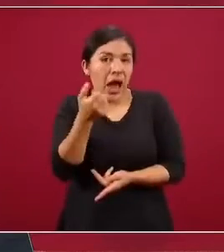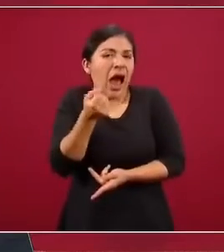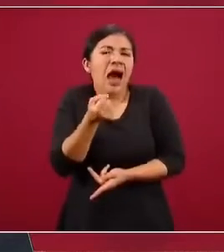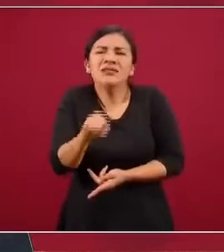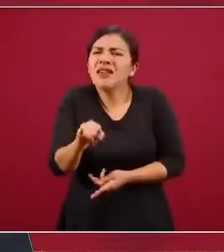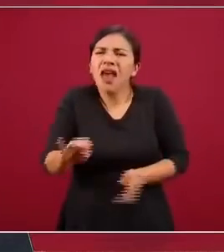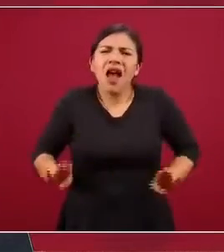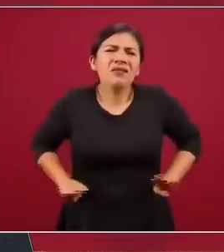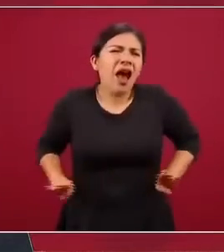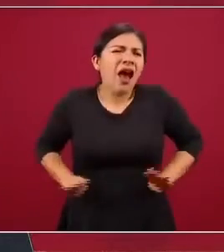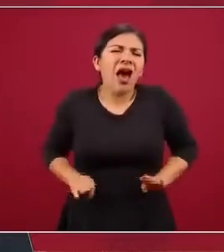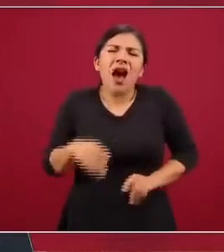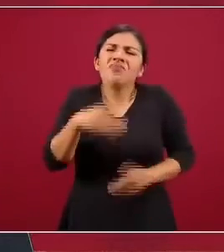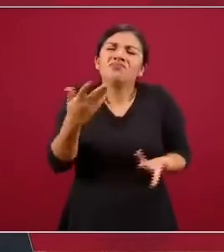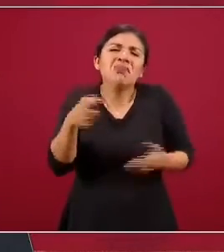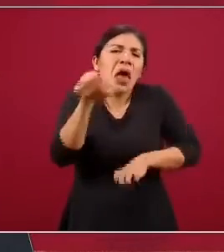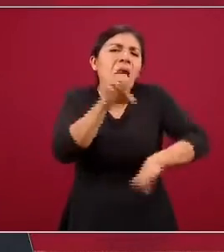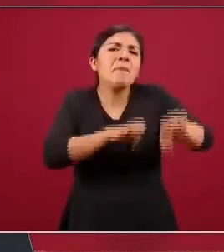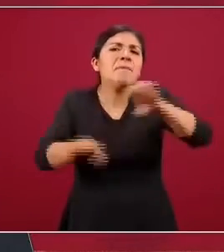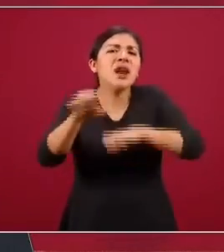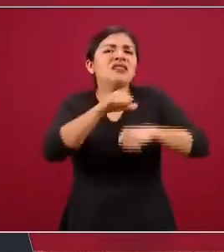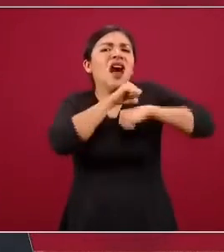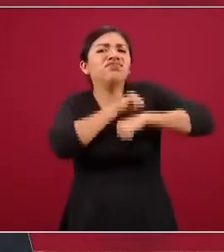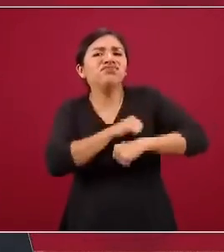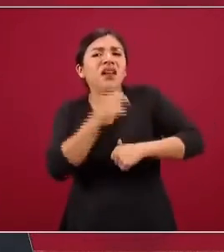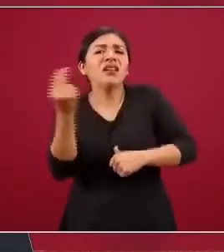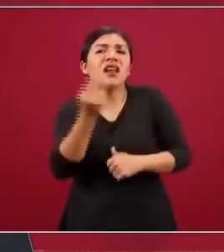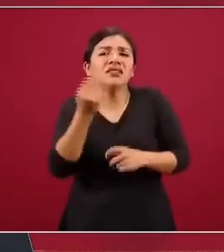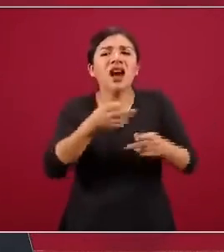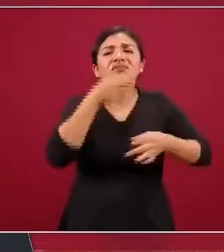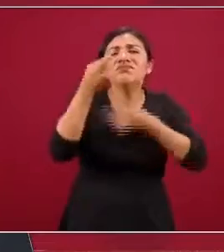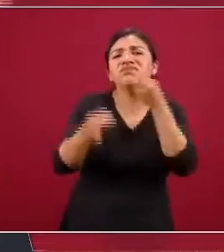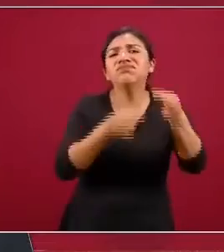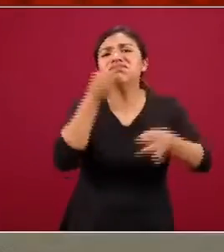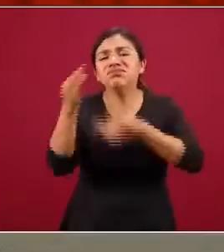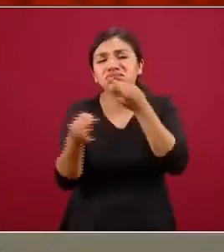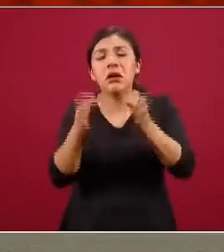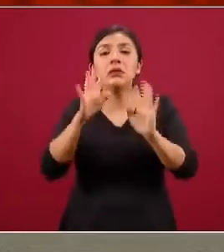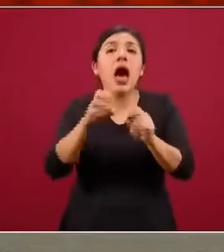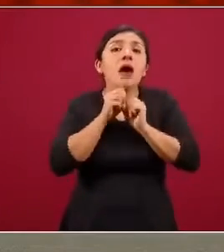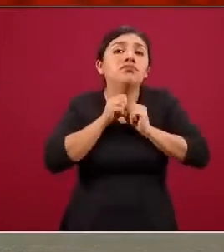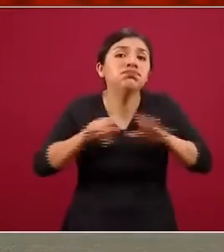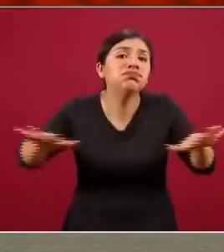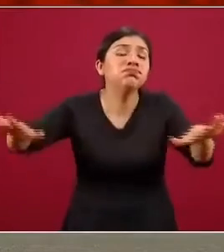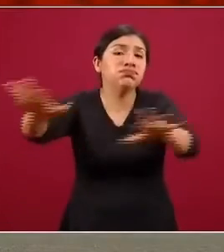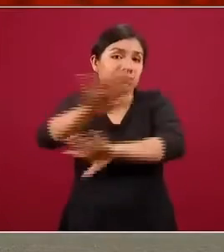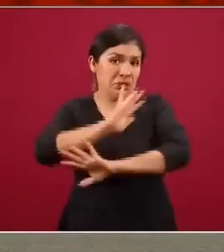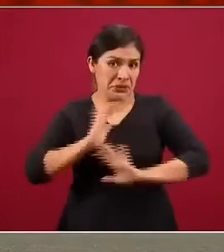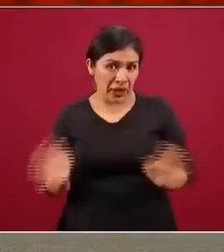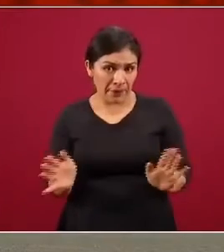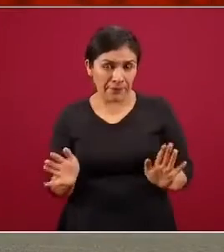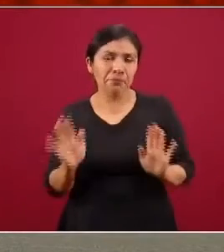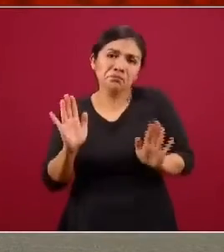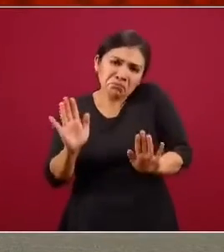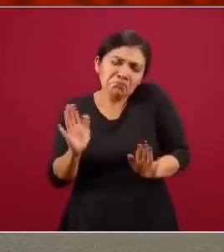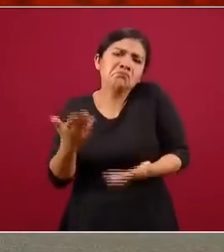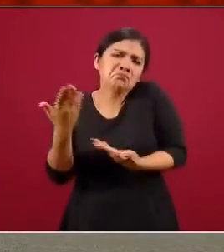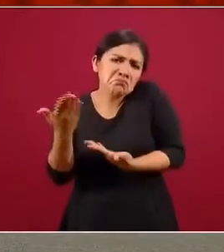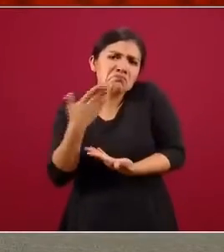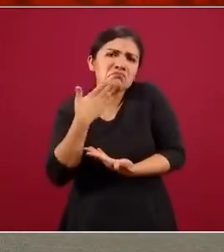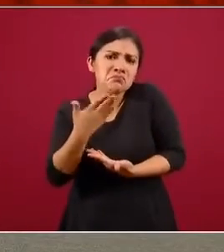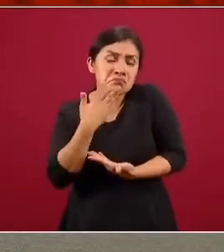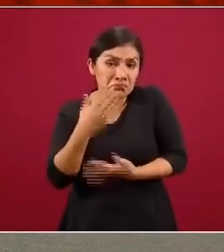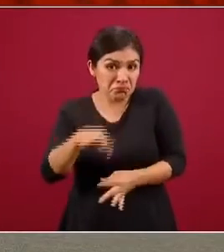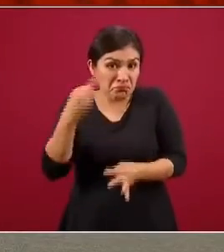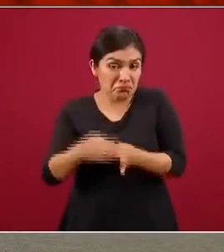la actividad empresarial de los medios de información, ya se propagó. Démosle crédito, no sé si